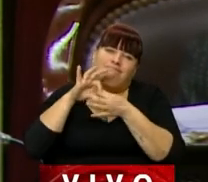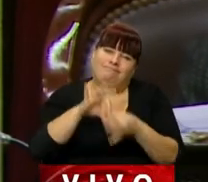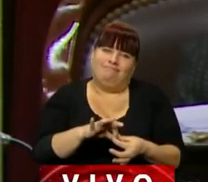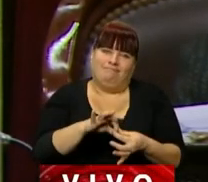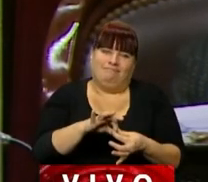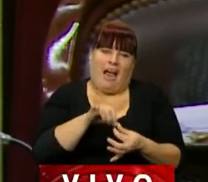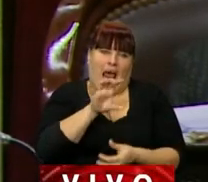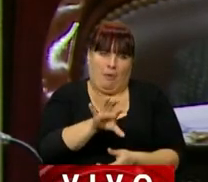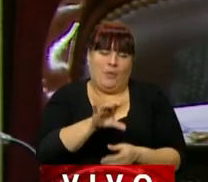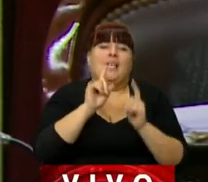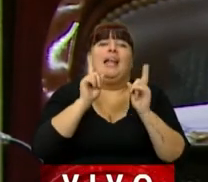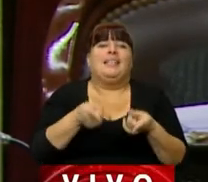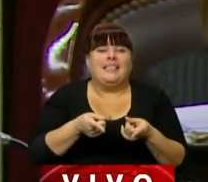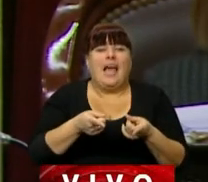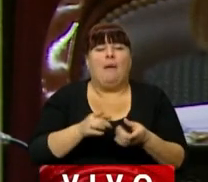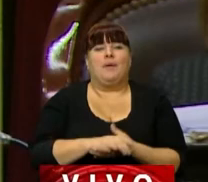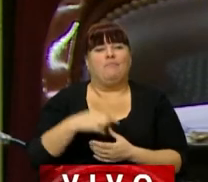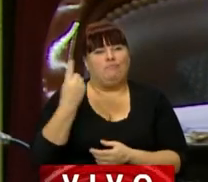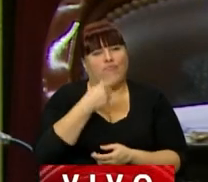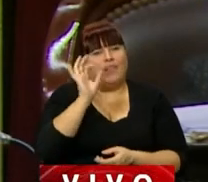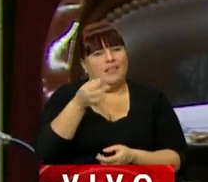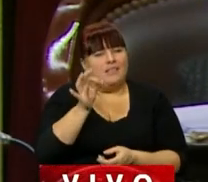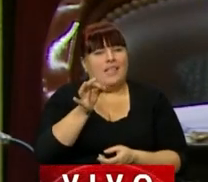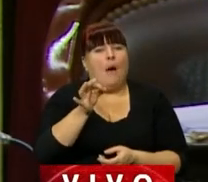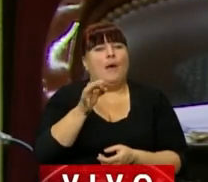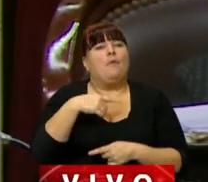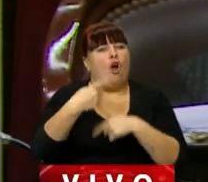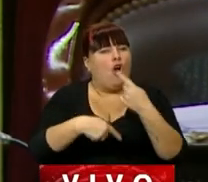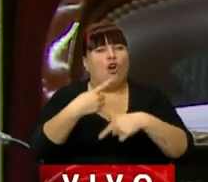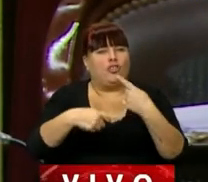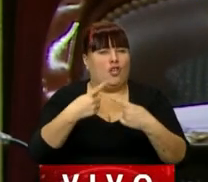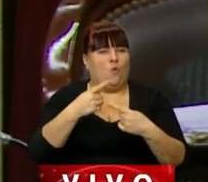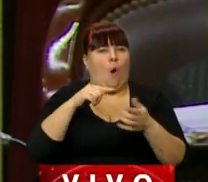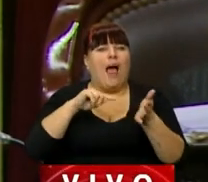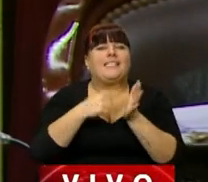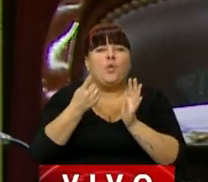arraigarnos, sino también porque sabemos que vamos a seguir siendo